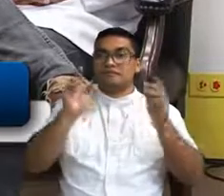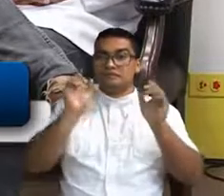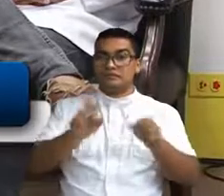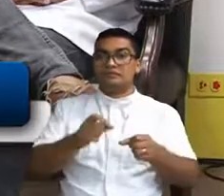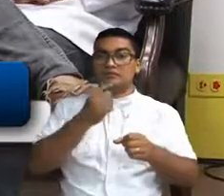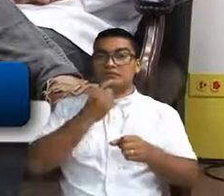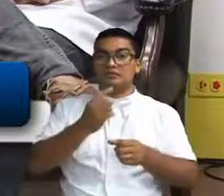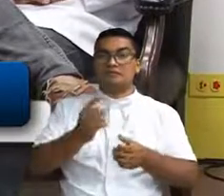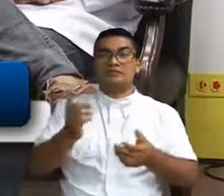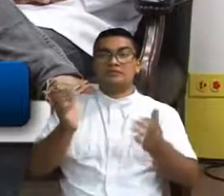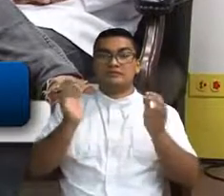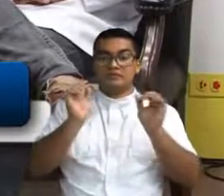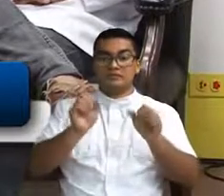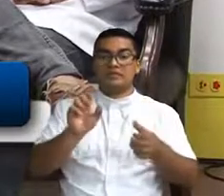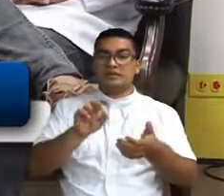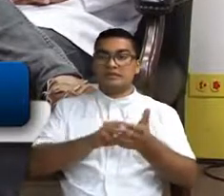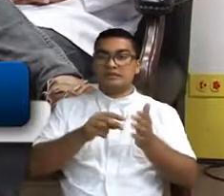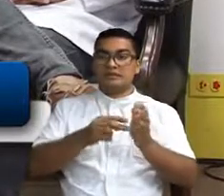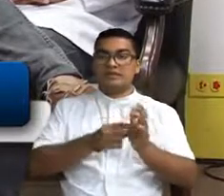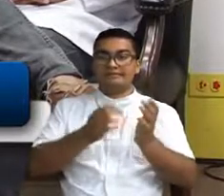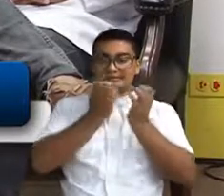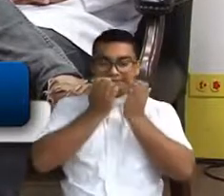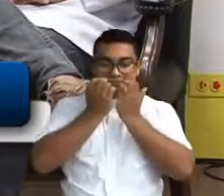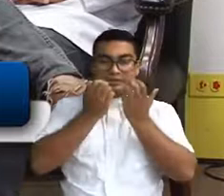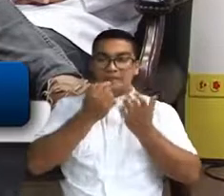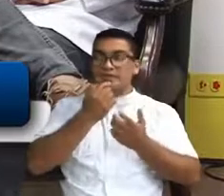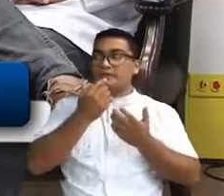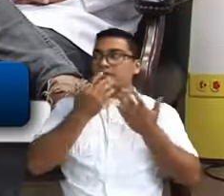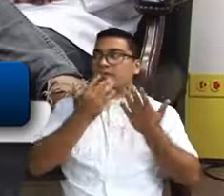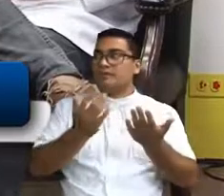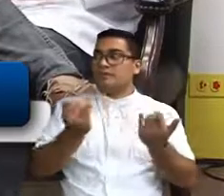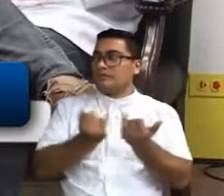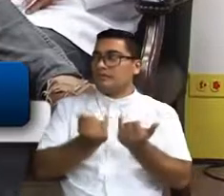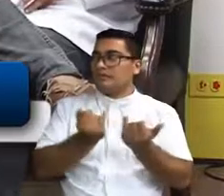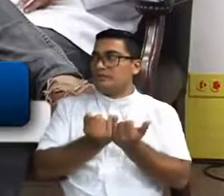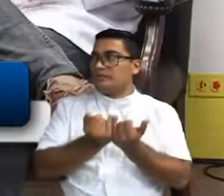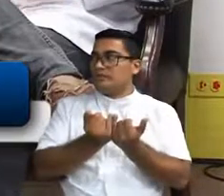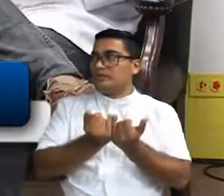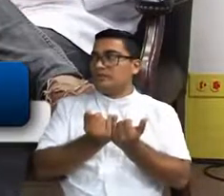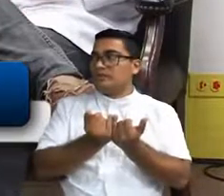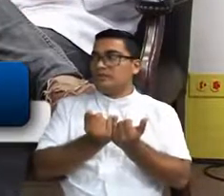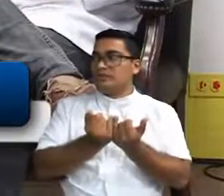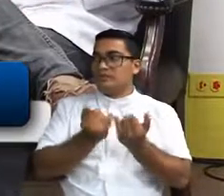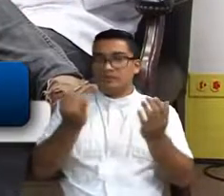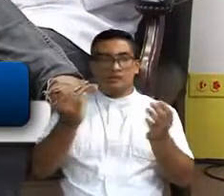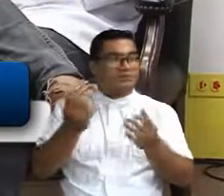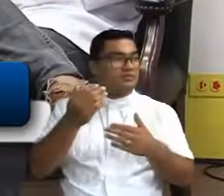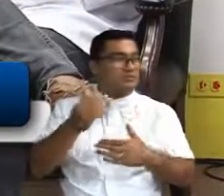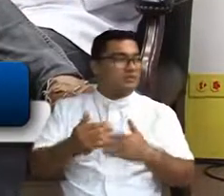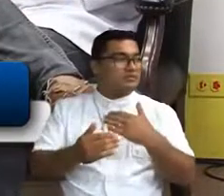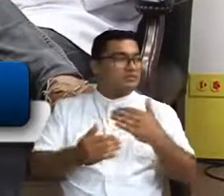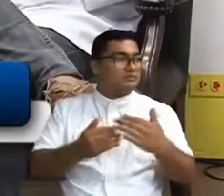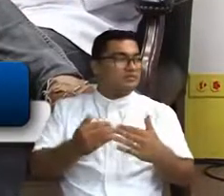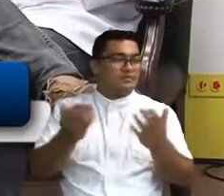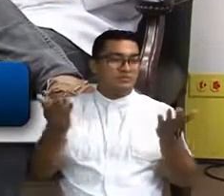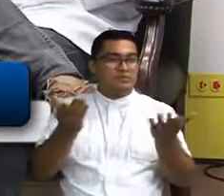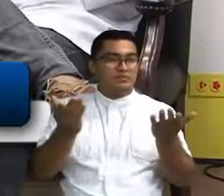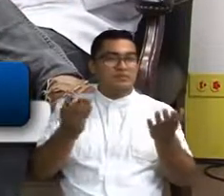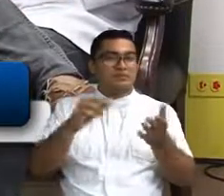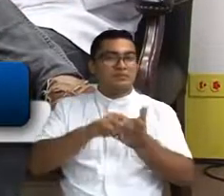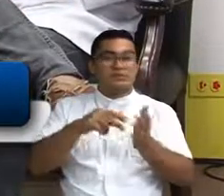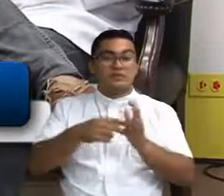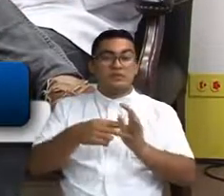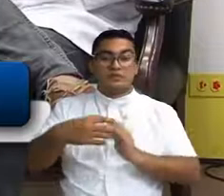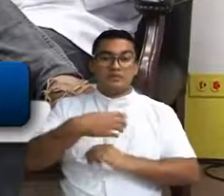presentan estos claros signos de ansiedad. ¿Por qué? Porque ellos comienzan a tener un proceso un poco más fuerte dentro de